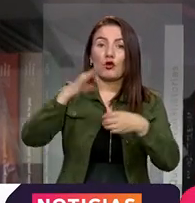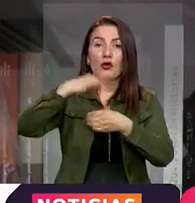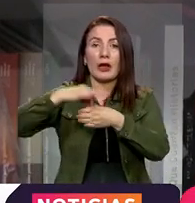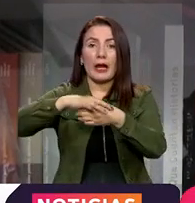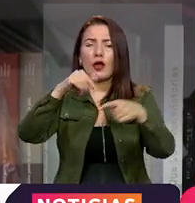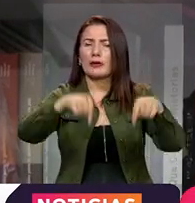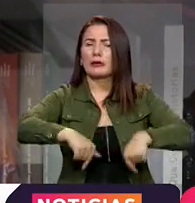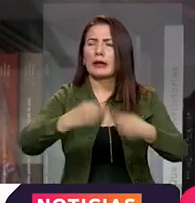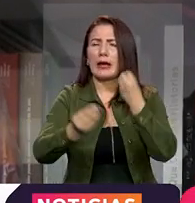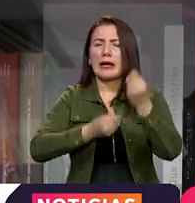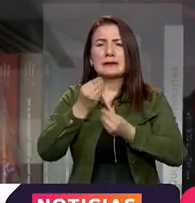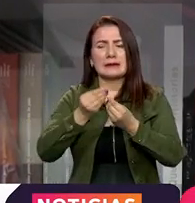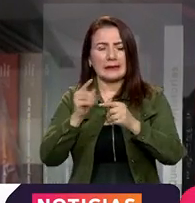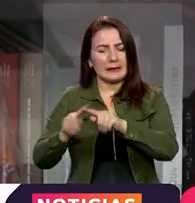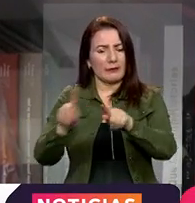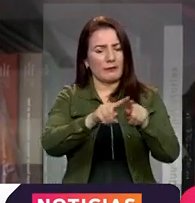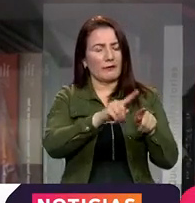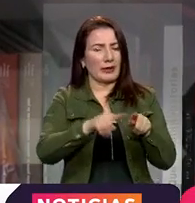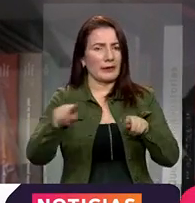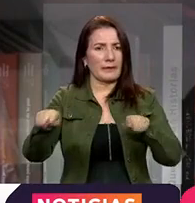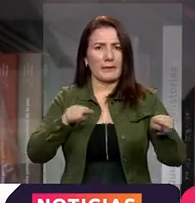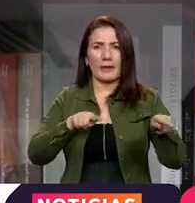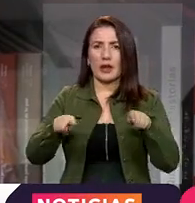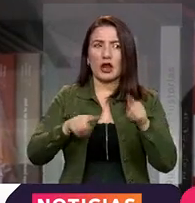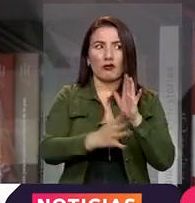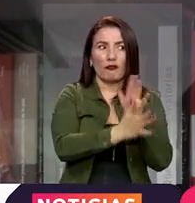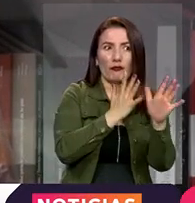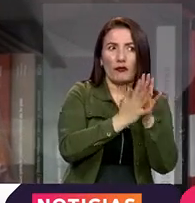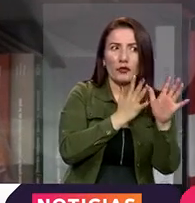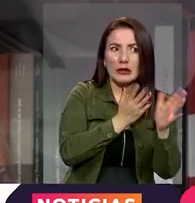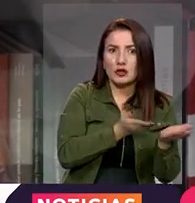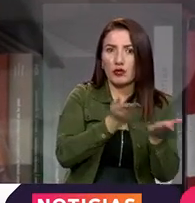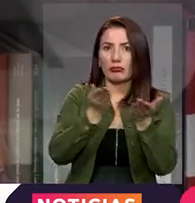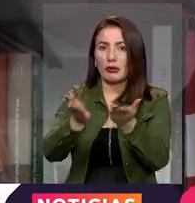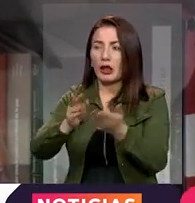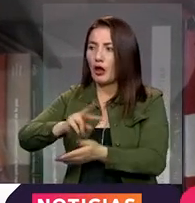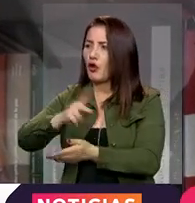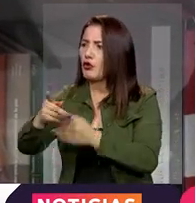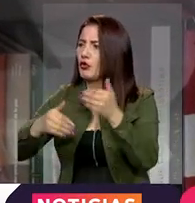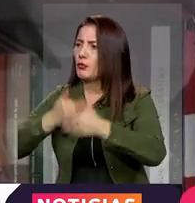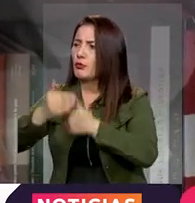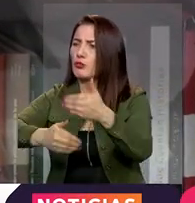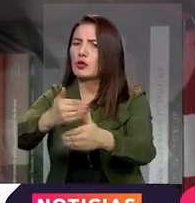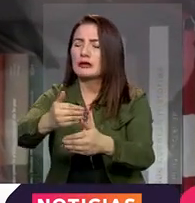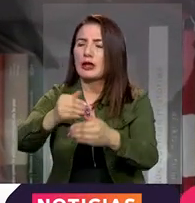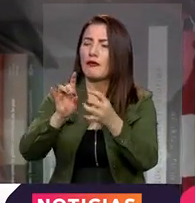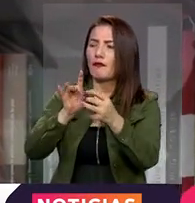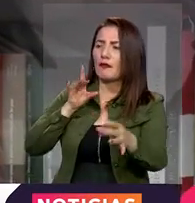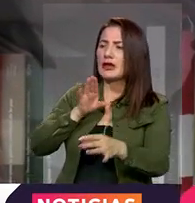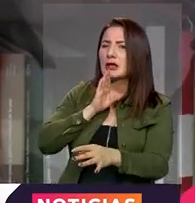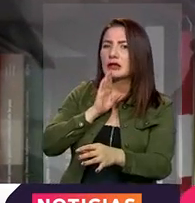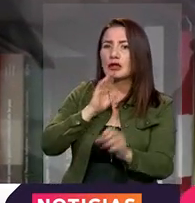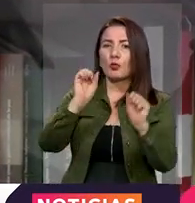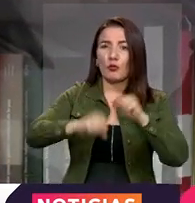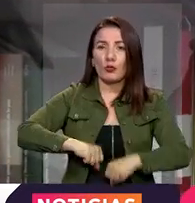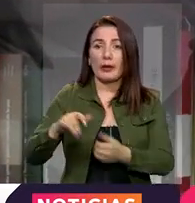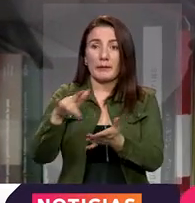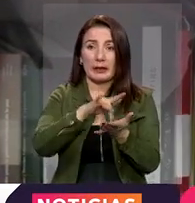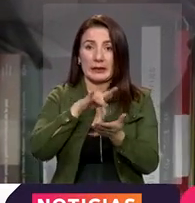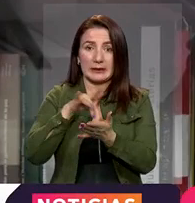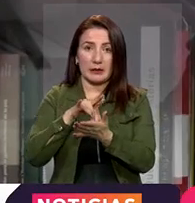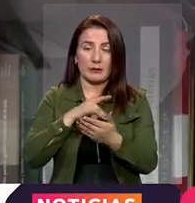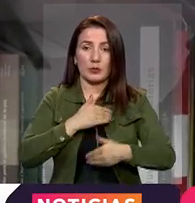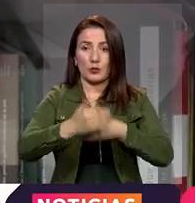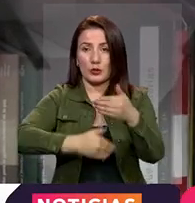que hacer es una diferenciación entre la información que se entrega sobre un proceso electoral, es decir, la fecha, quiénes puedes participar en